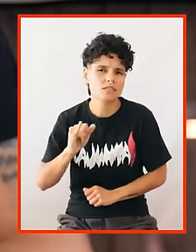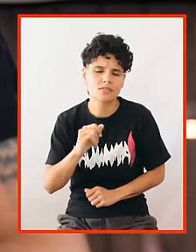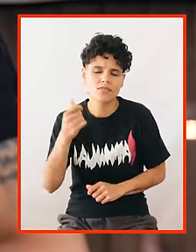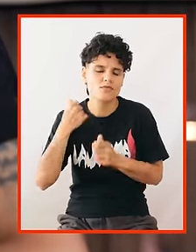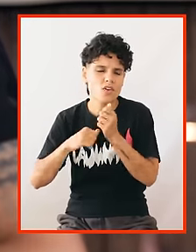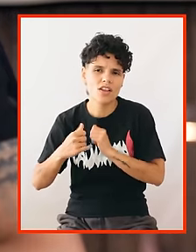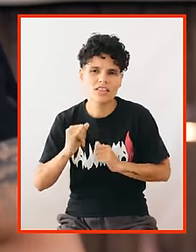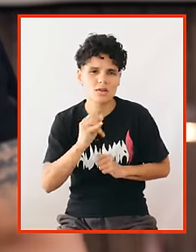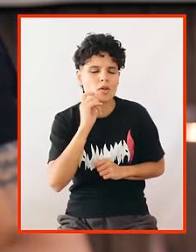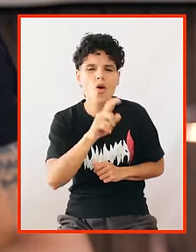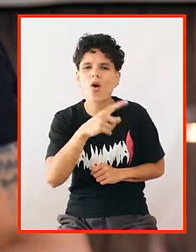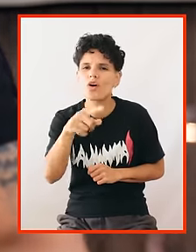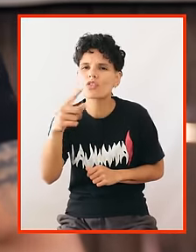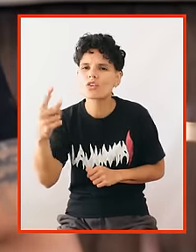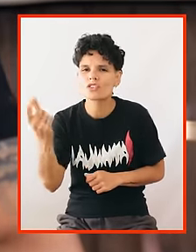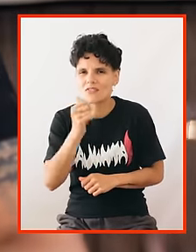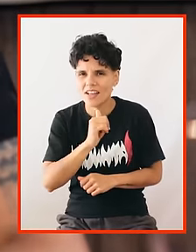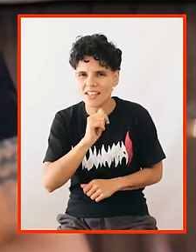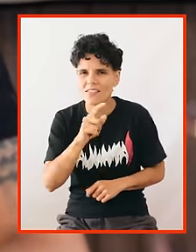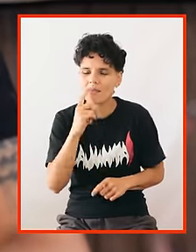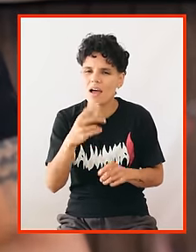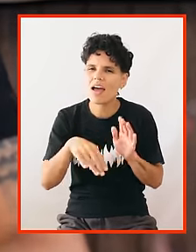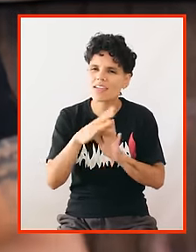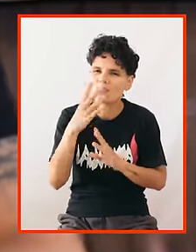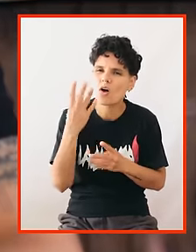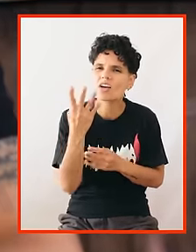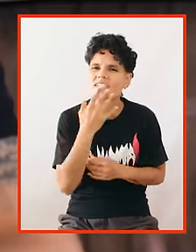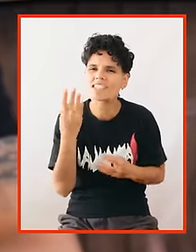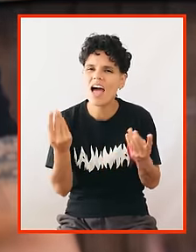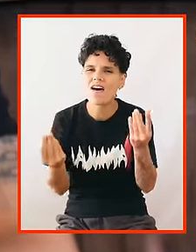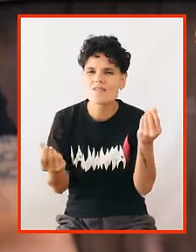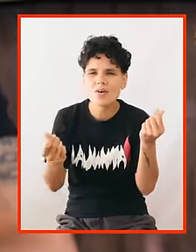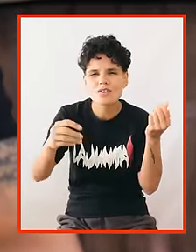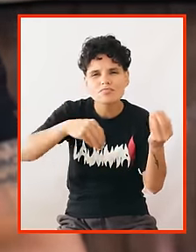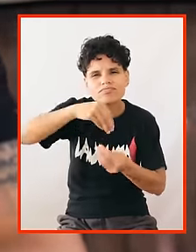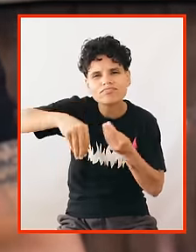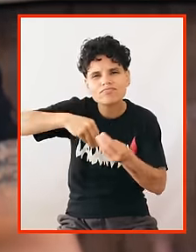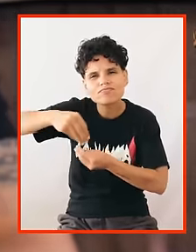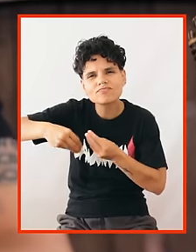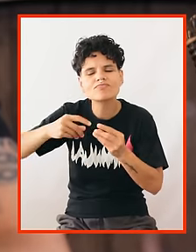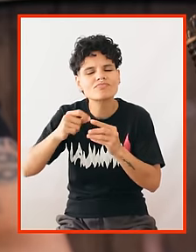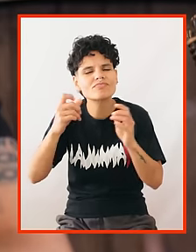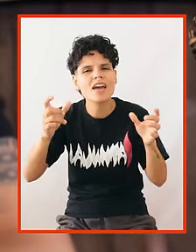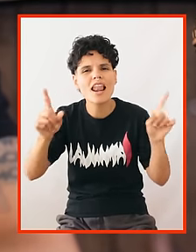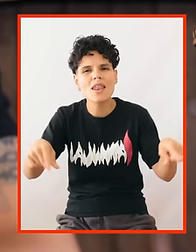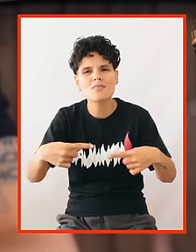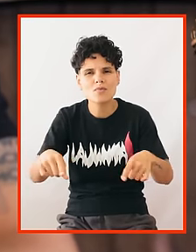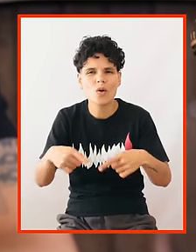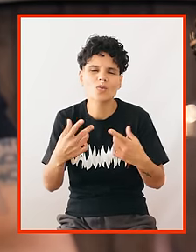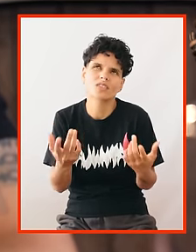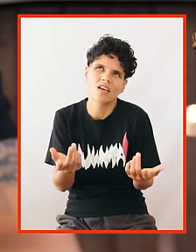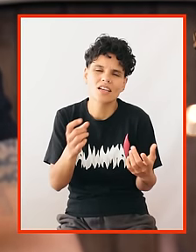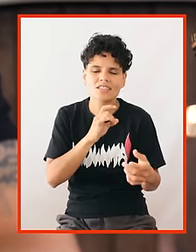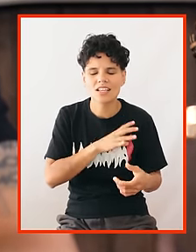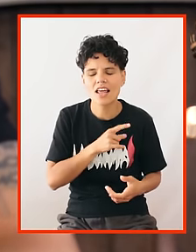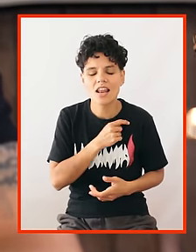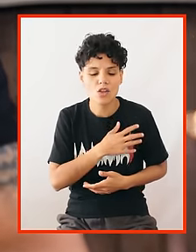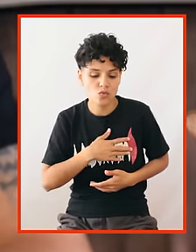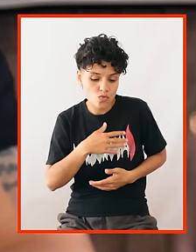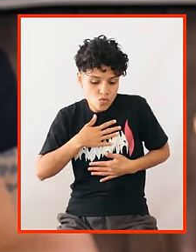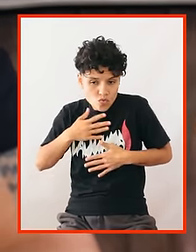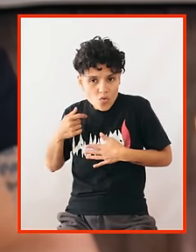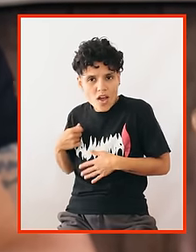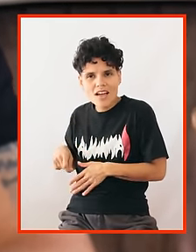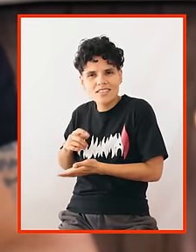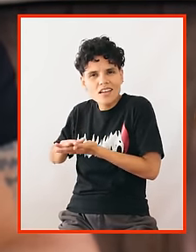ha sido, o sea, está ahí presente en todo, pero agarrar un poco de esos arreglos, como que queríamos mezclar nuestras influencias